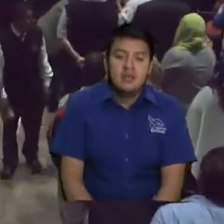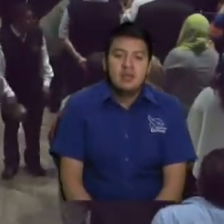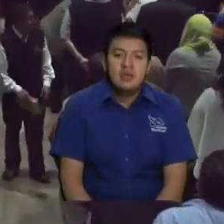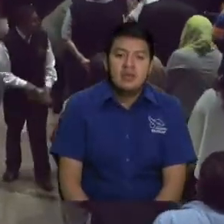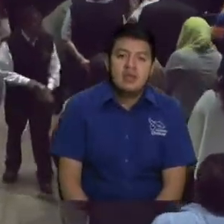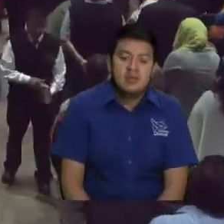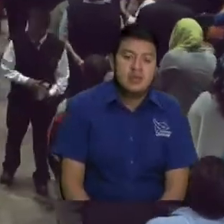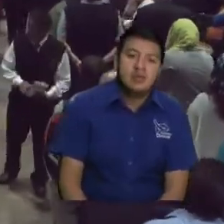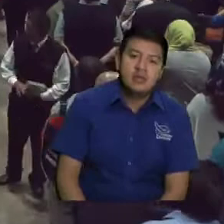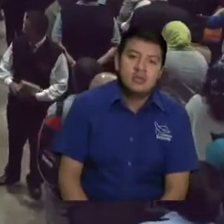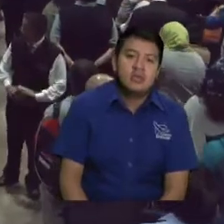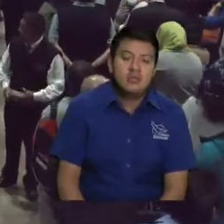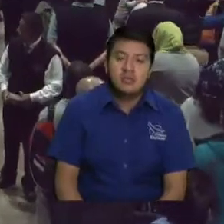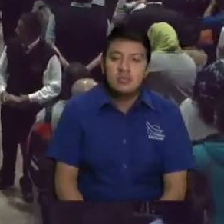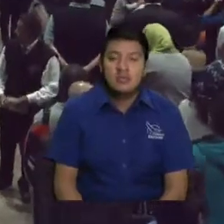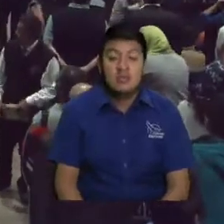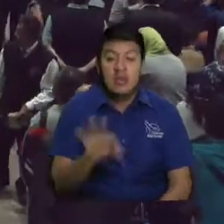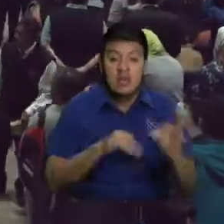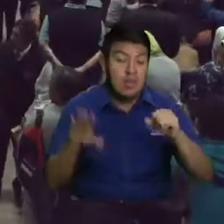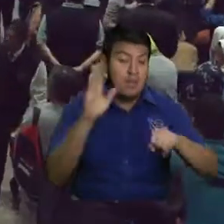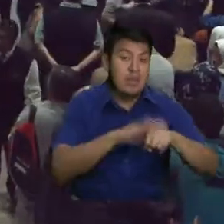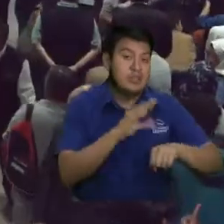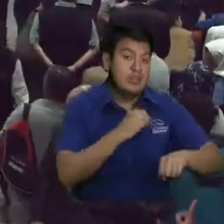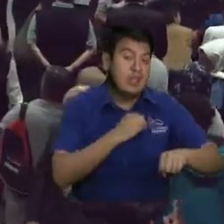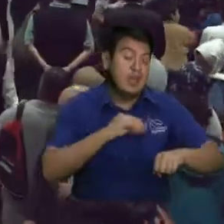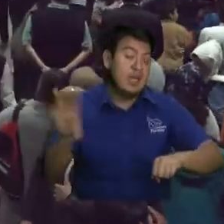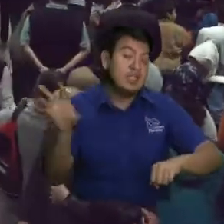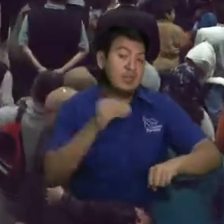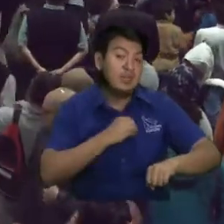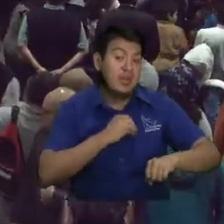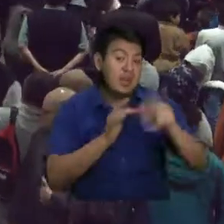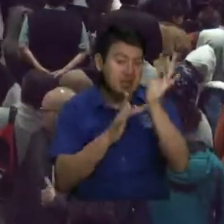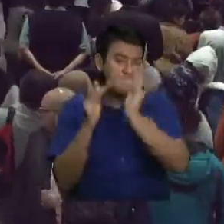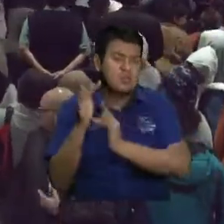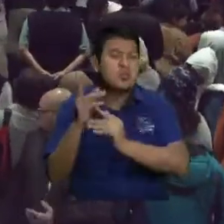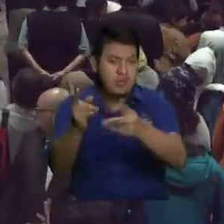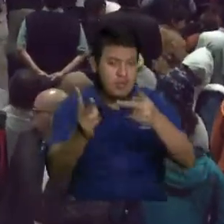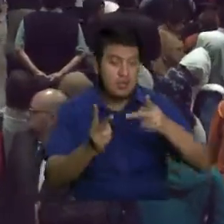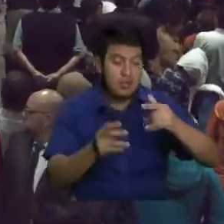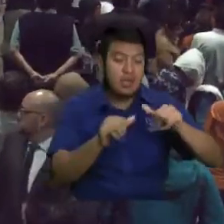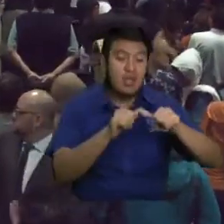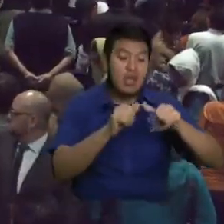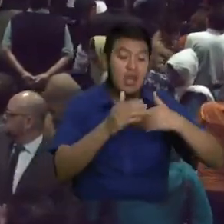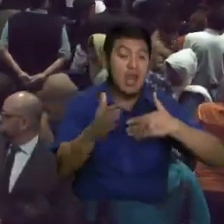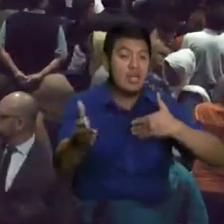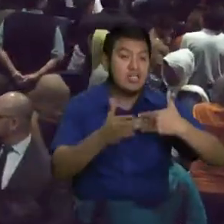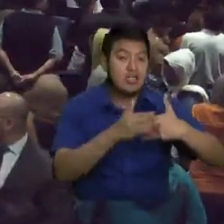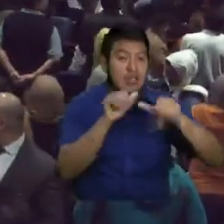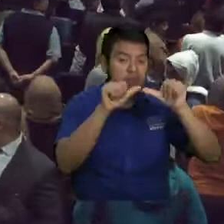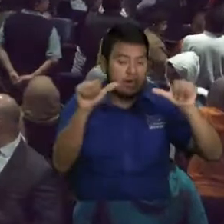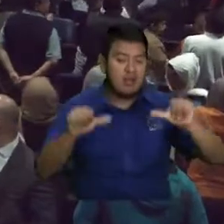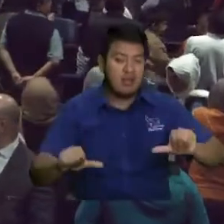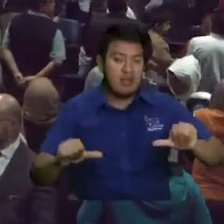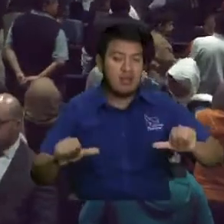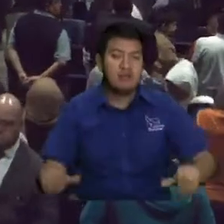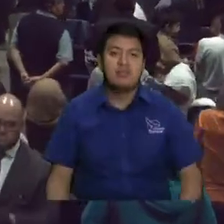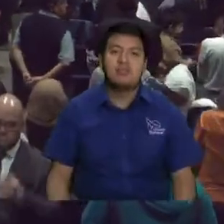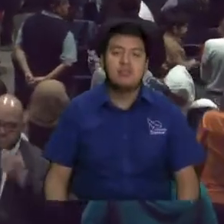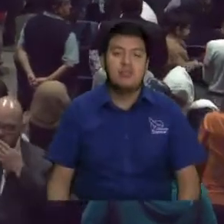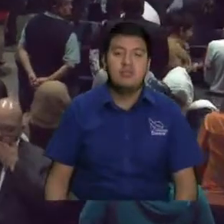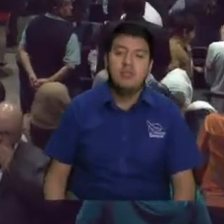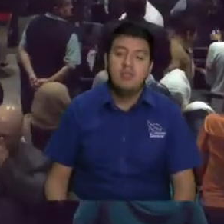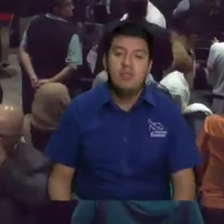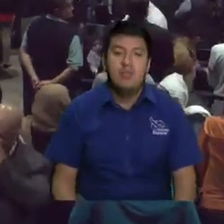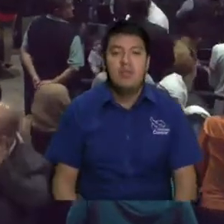Si alguien más quiere recibir a Cristo, acérquese. Este es el buen momento. Aquí tenemos tres personas